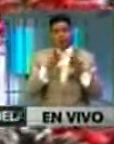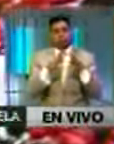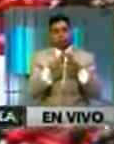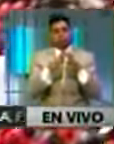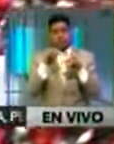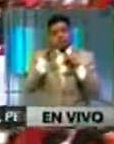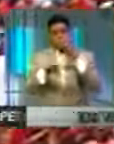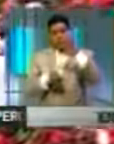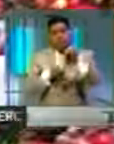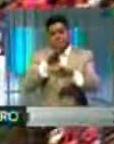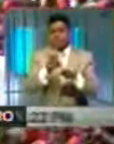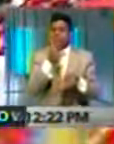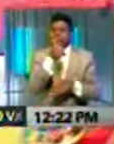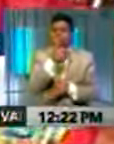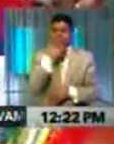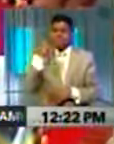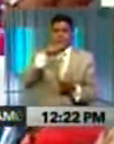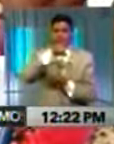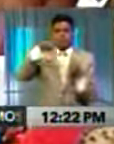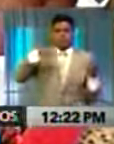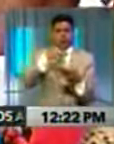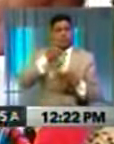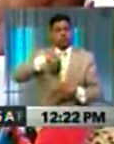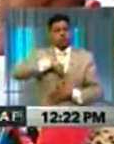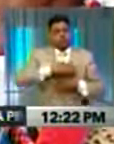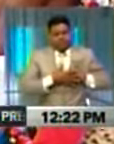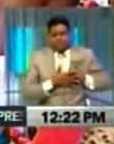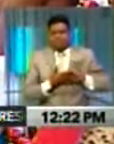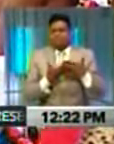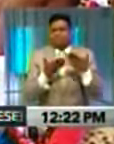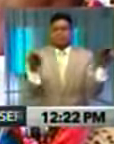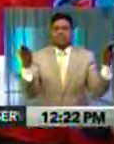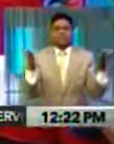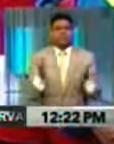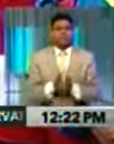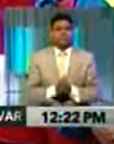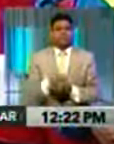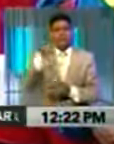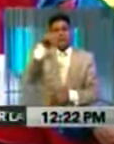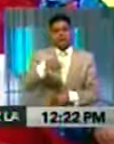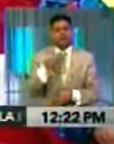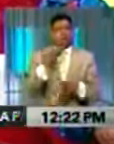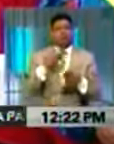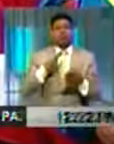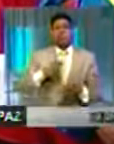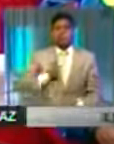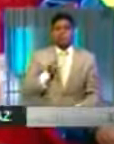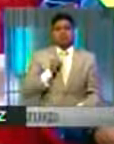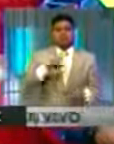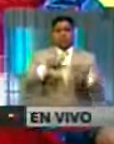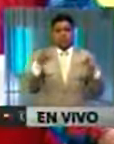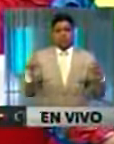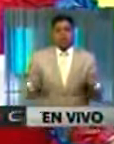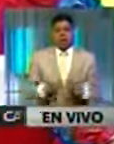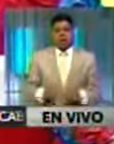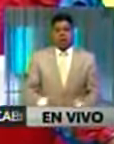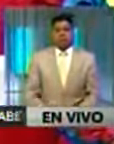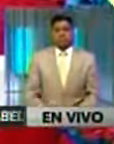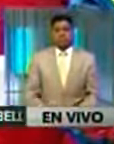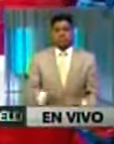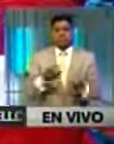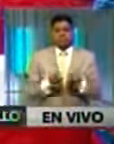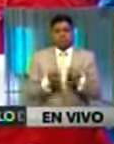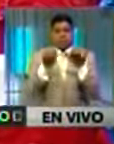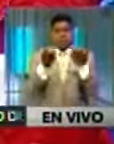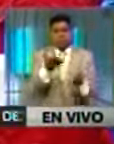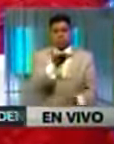eso estamos dispuestos, pues, a combatir aquí y donde sea. Voy a dejar con ustedes